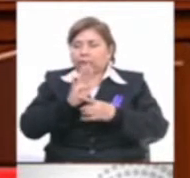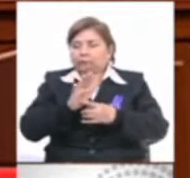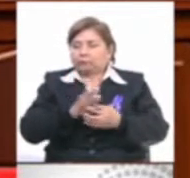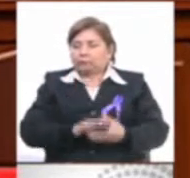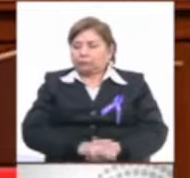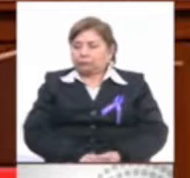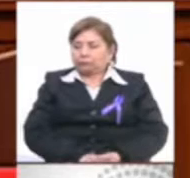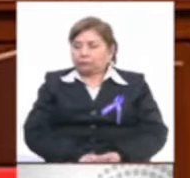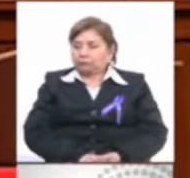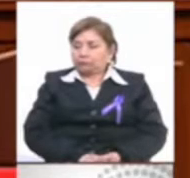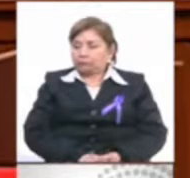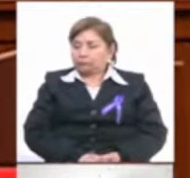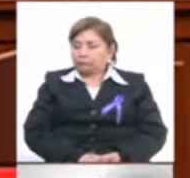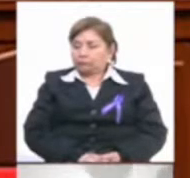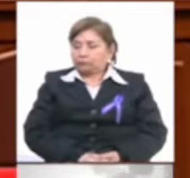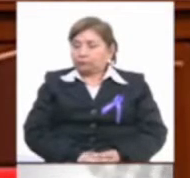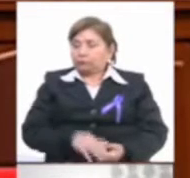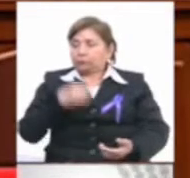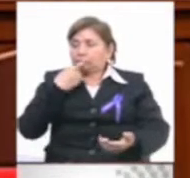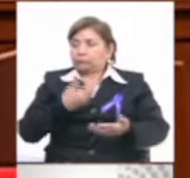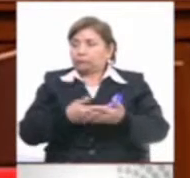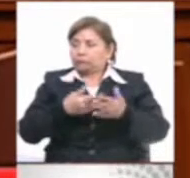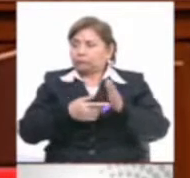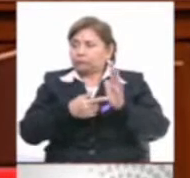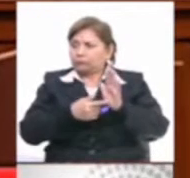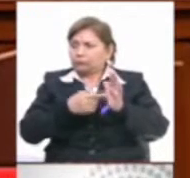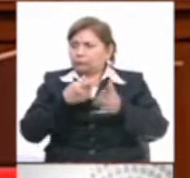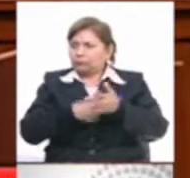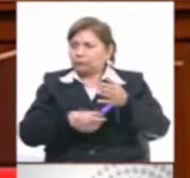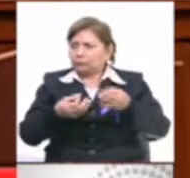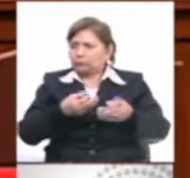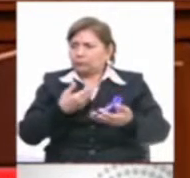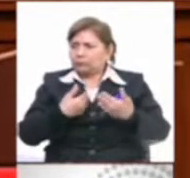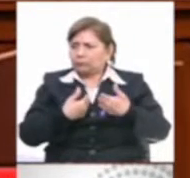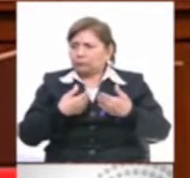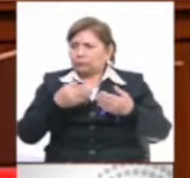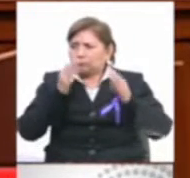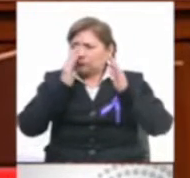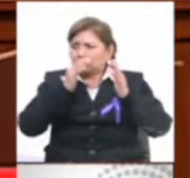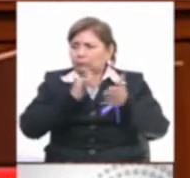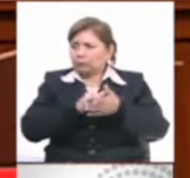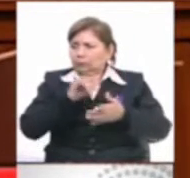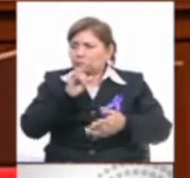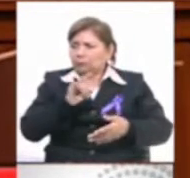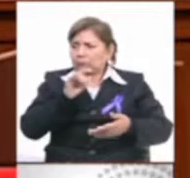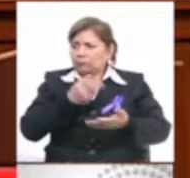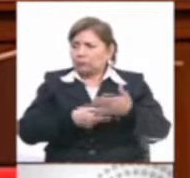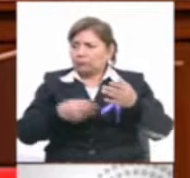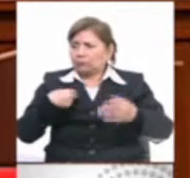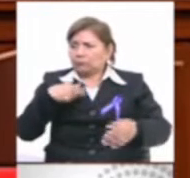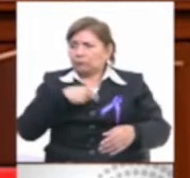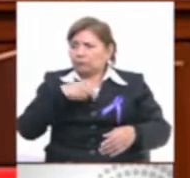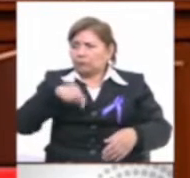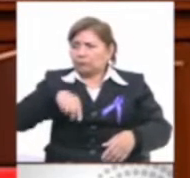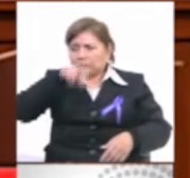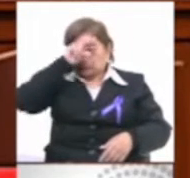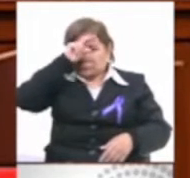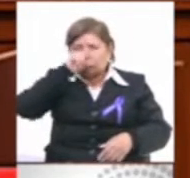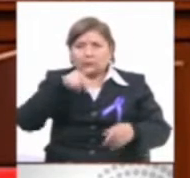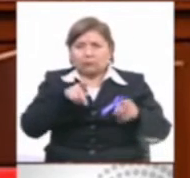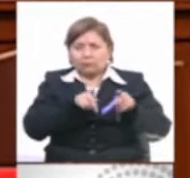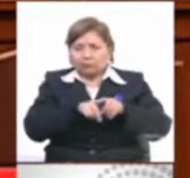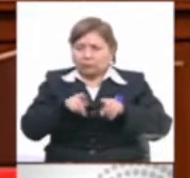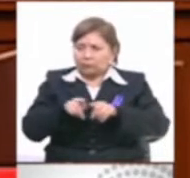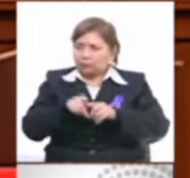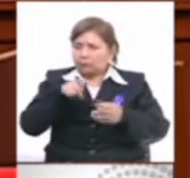representación. Este es un presupuesto que atiende las principales urgencias de nuestro país, también